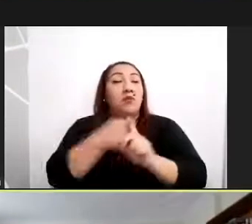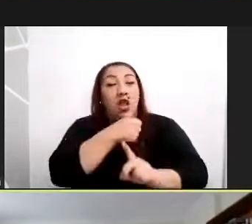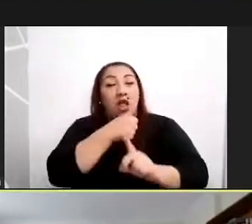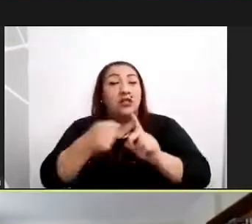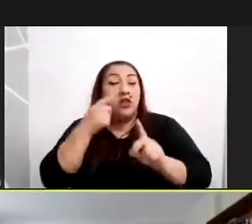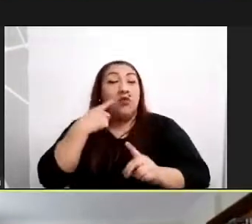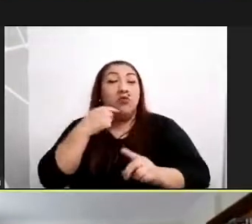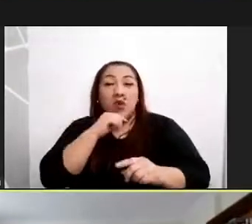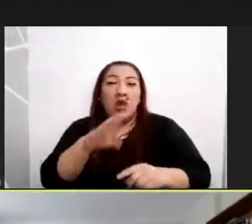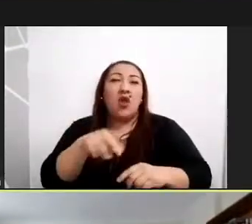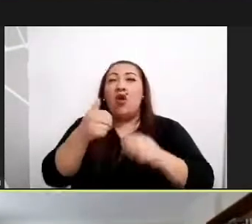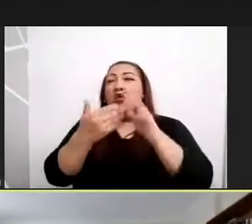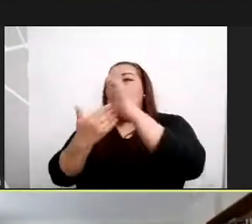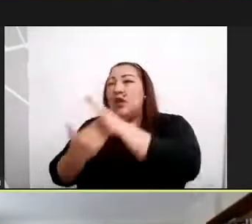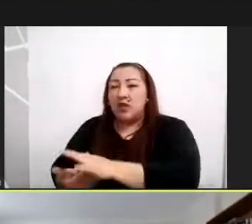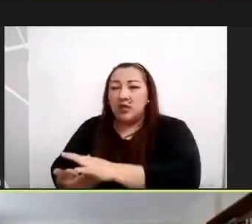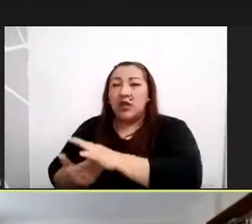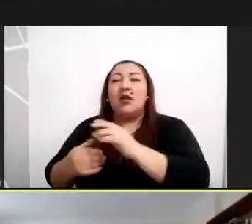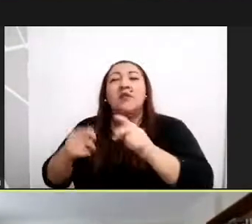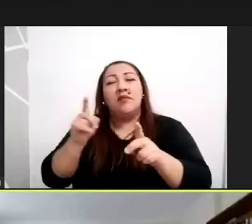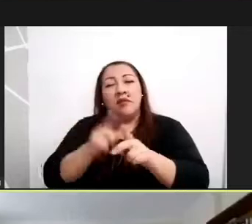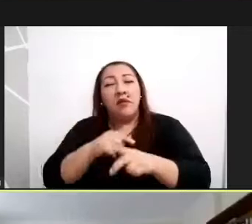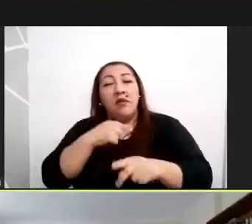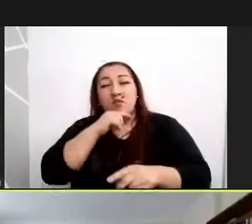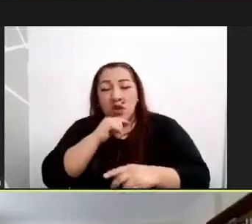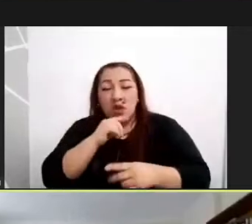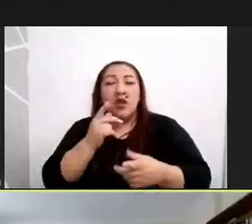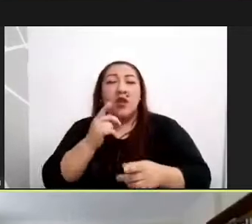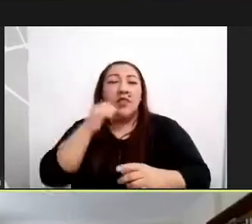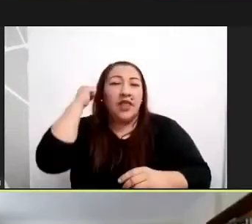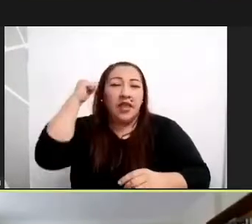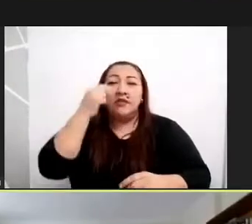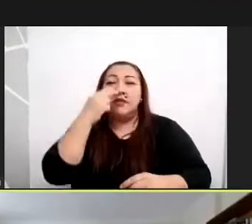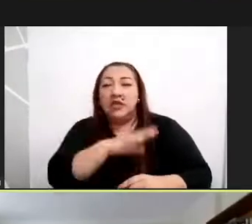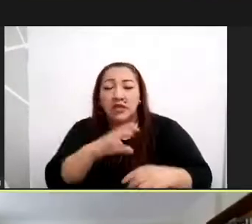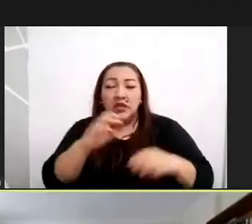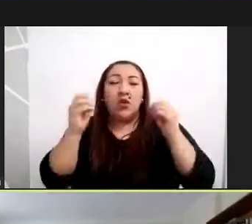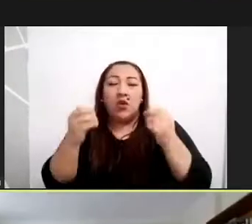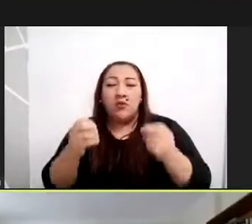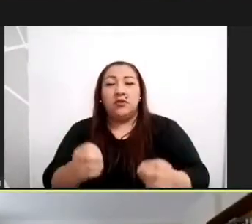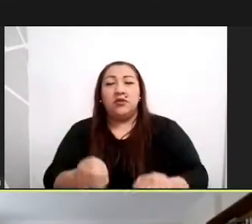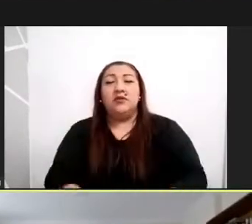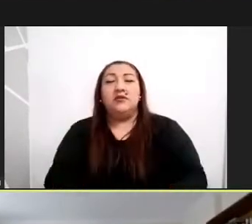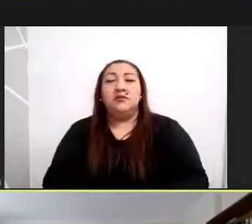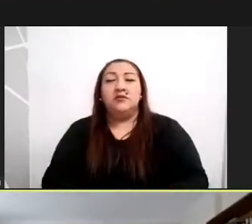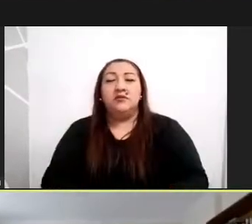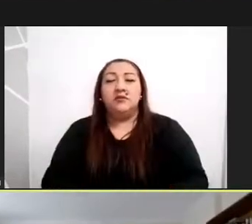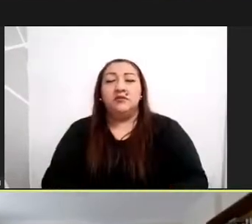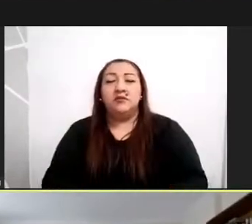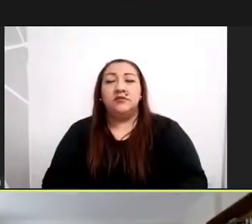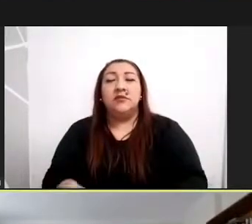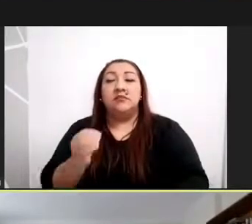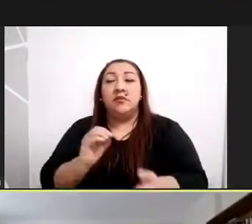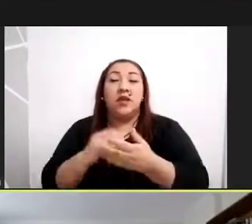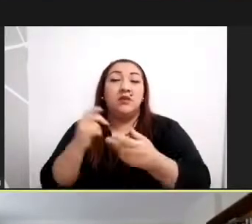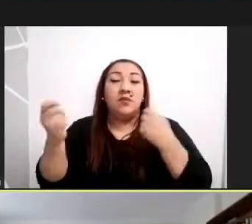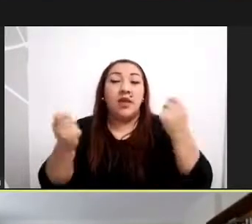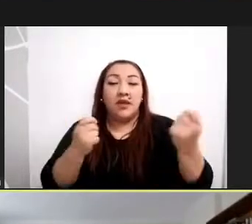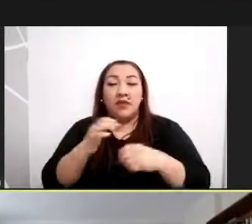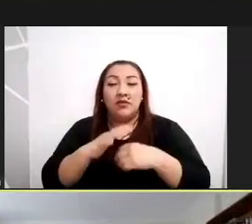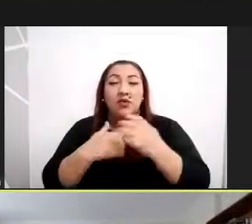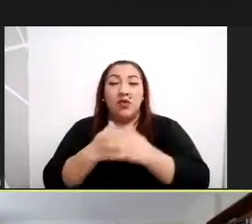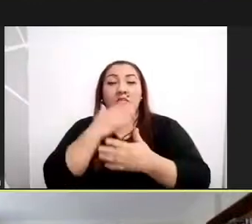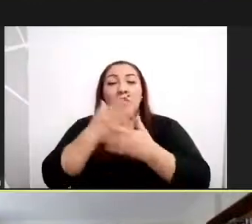discriminación por género, los derechos de los niños y adolescentes y el manejo, la gestión de los